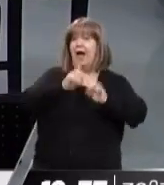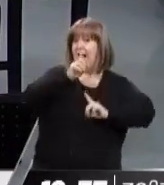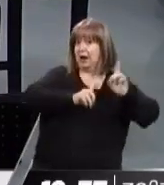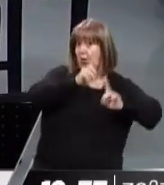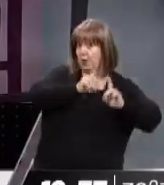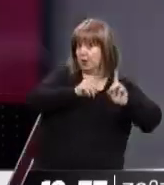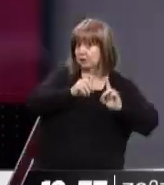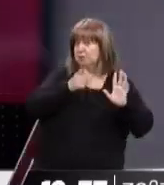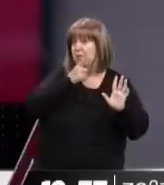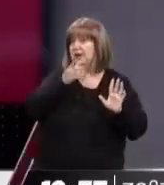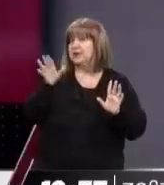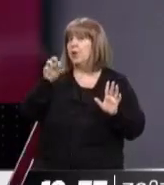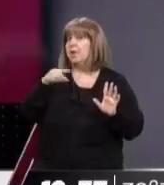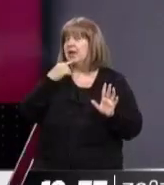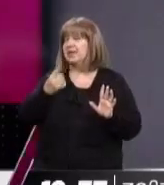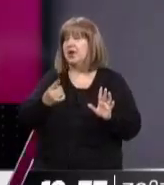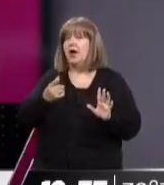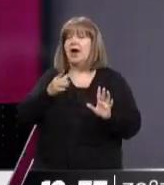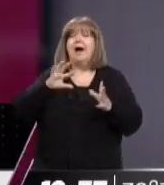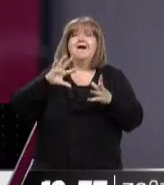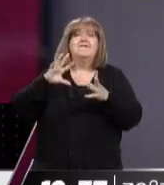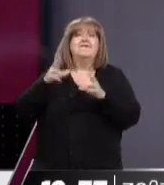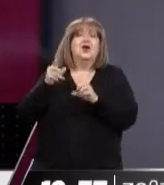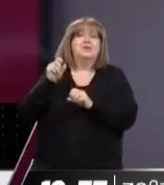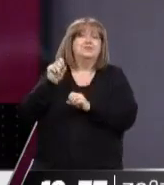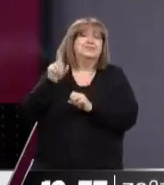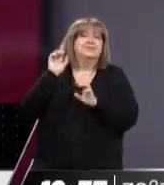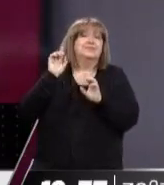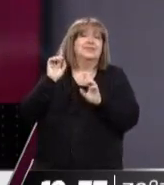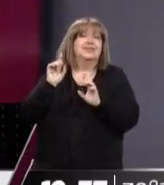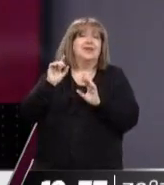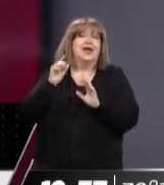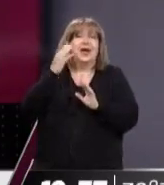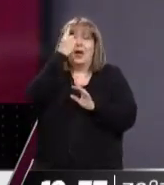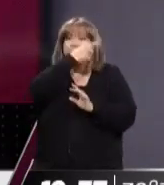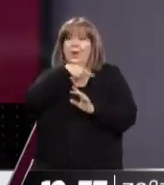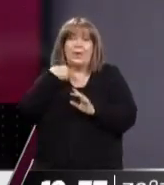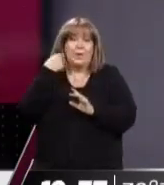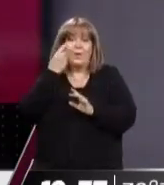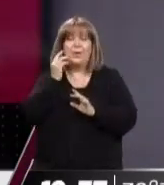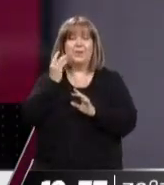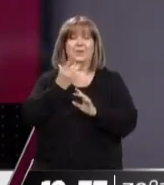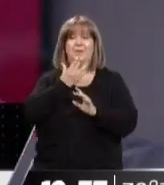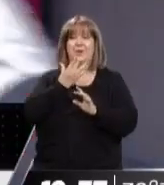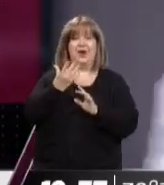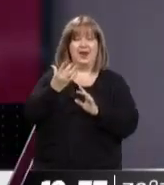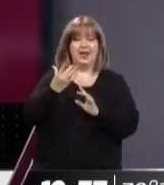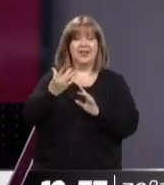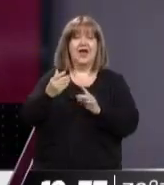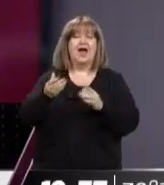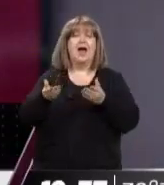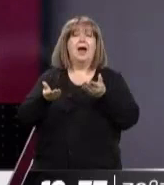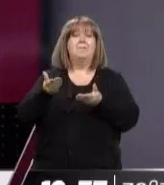algunos, y entiendo que es la postura de Guaymallén, es hay un estereotipo efectivamente de belleza, hay un estereotipo difundido que es chicas de